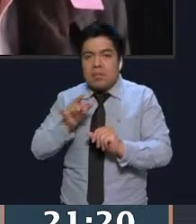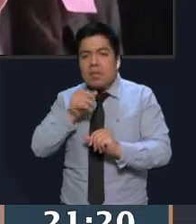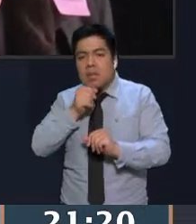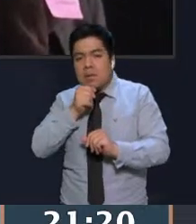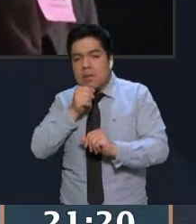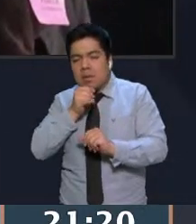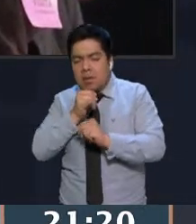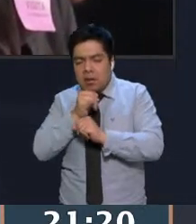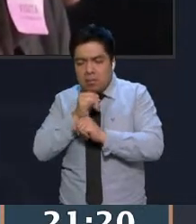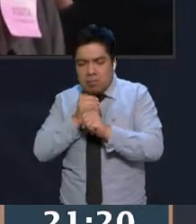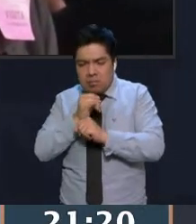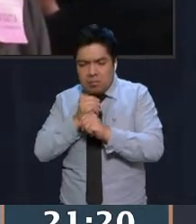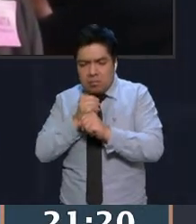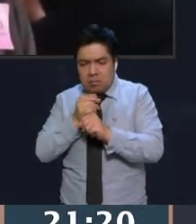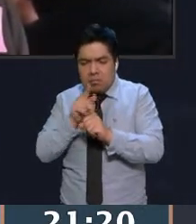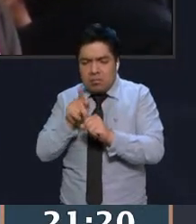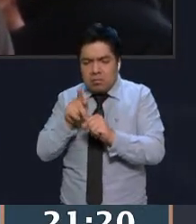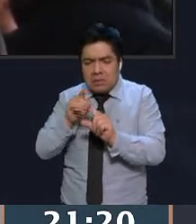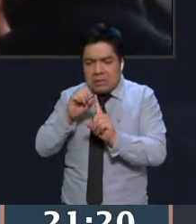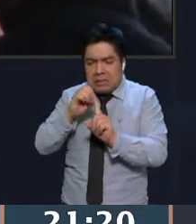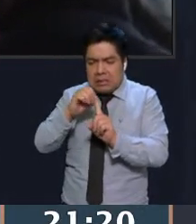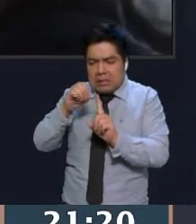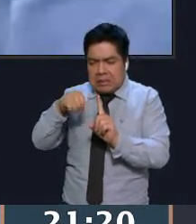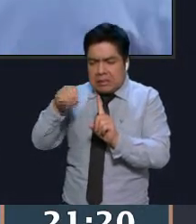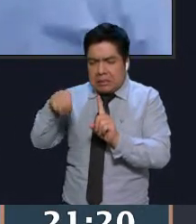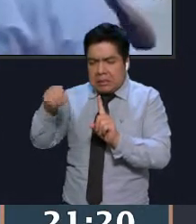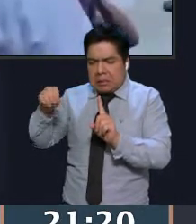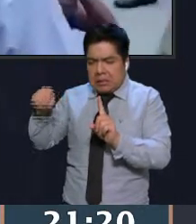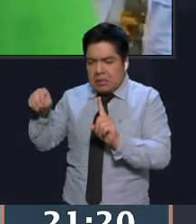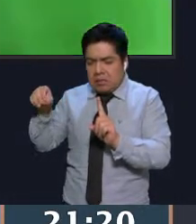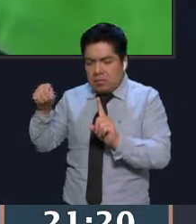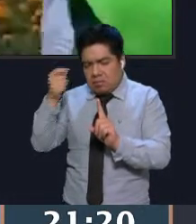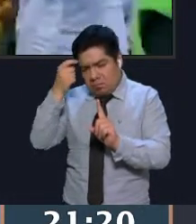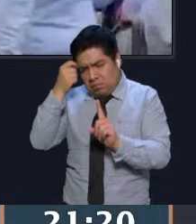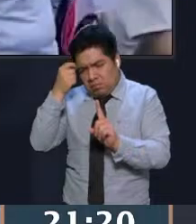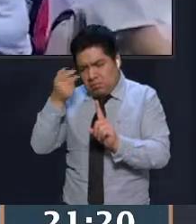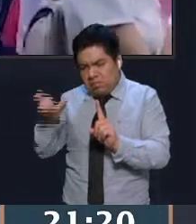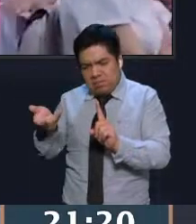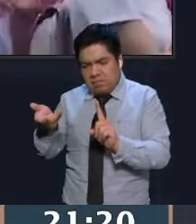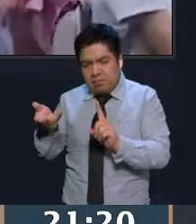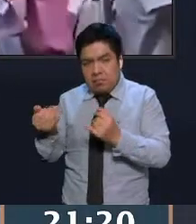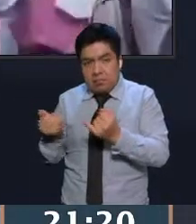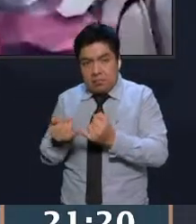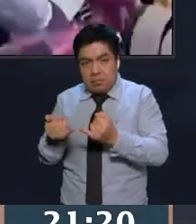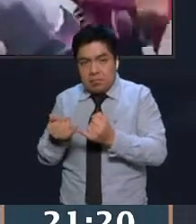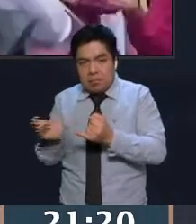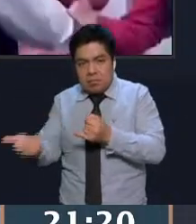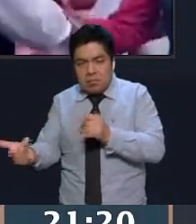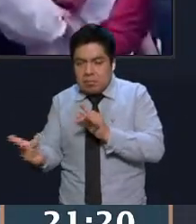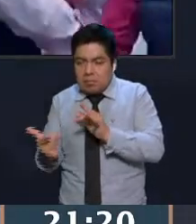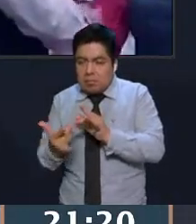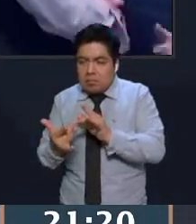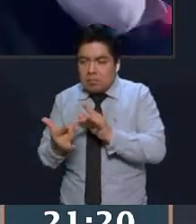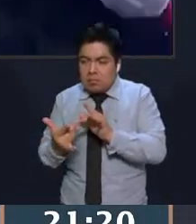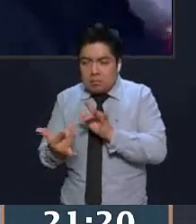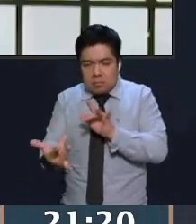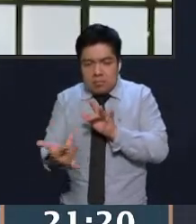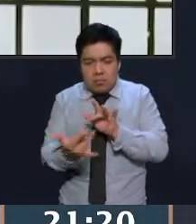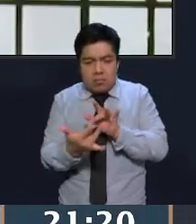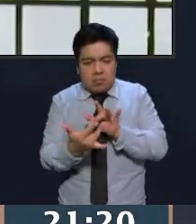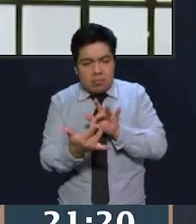forma distorsionada y además empiezan a generar vínculos con